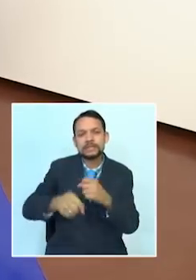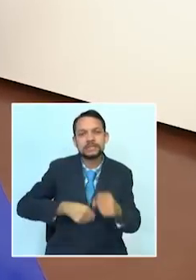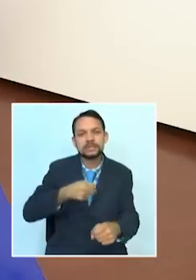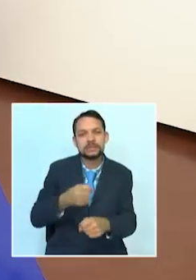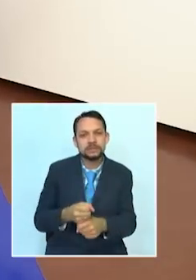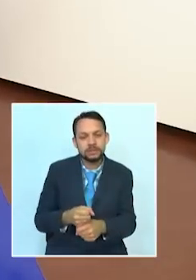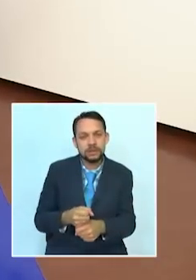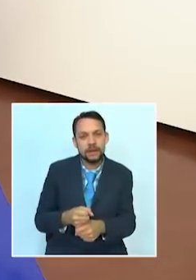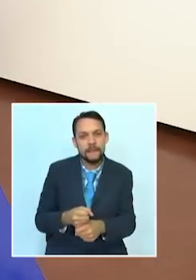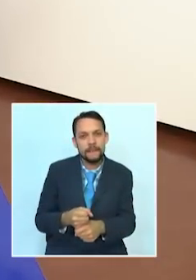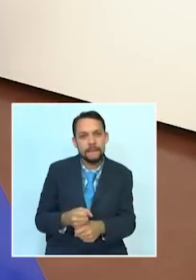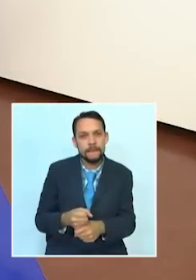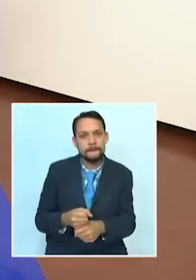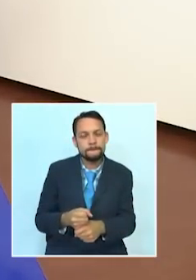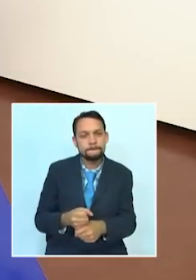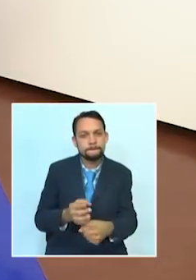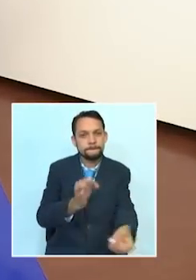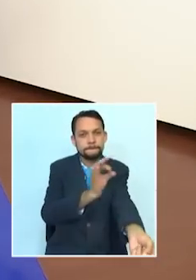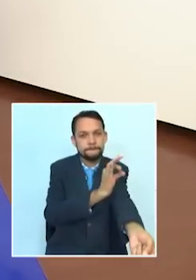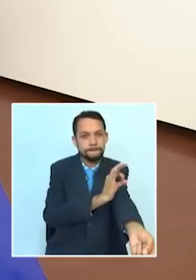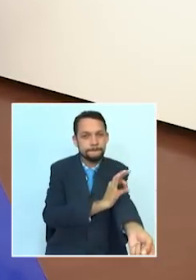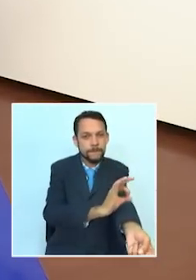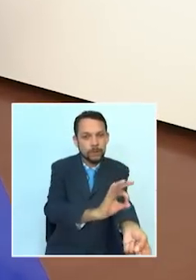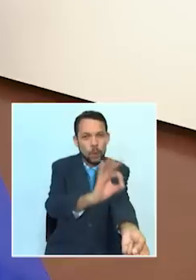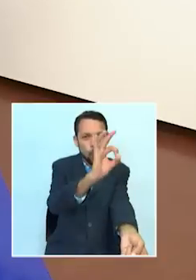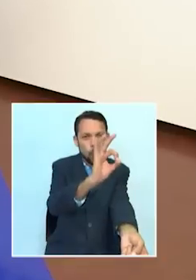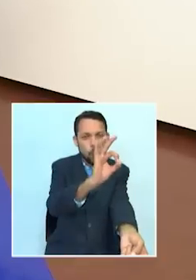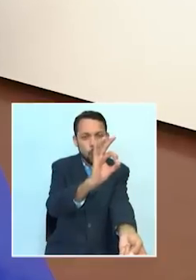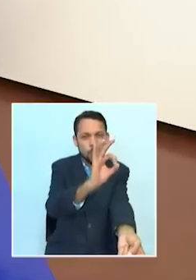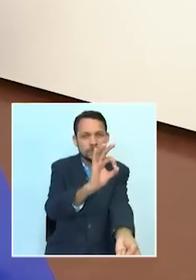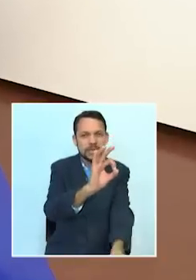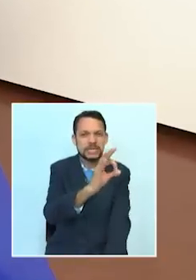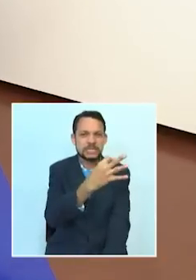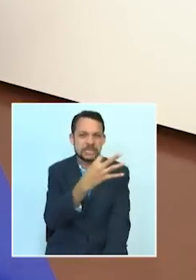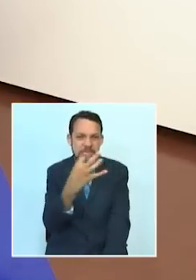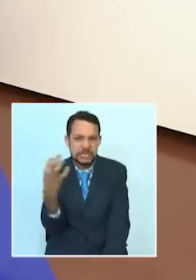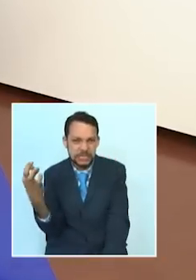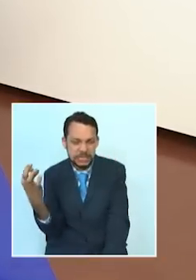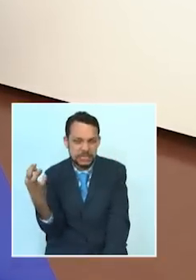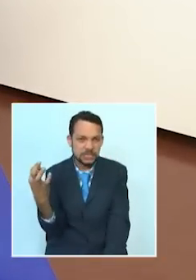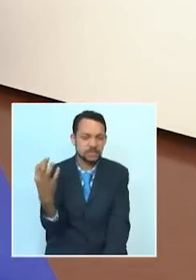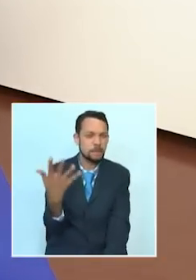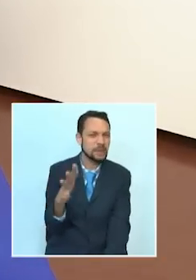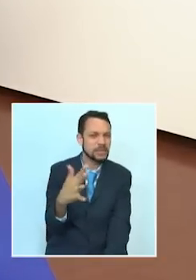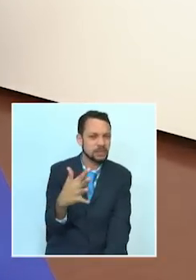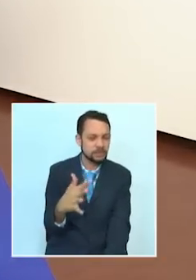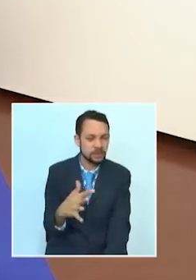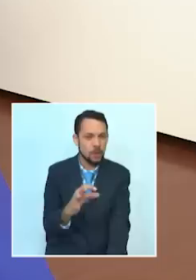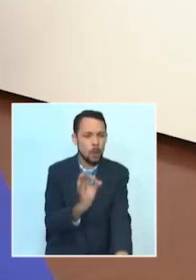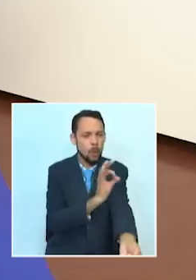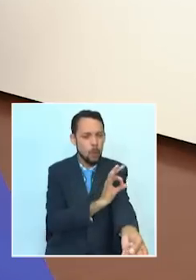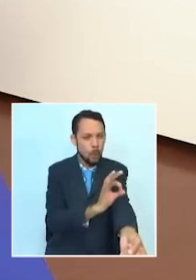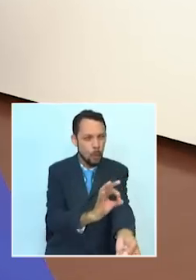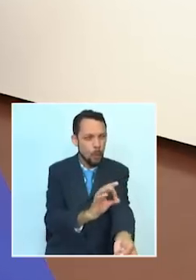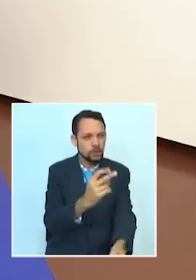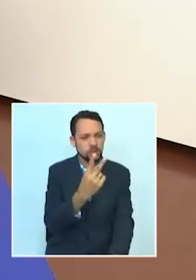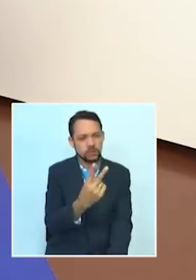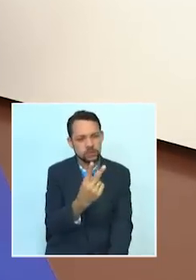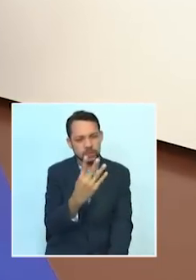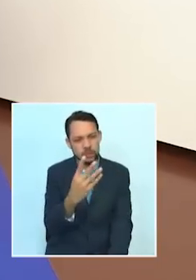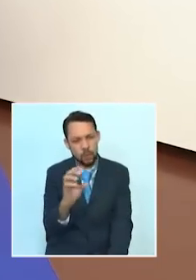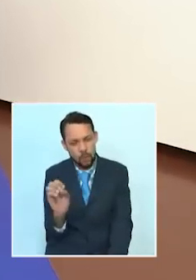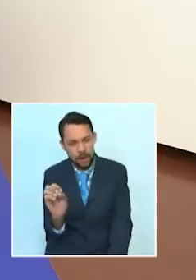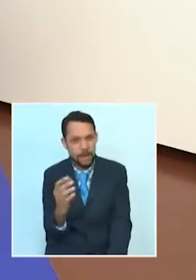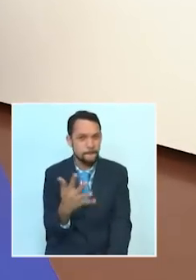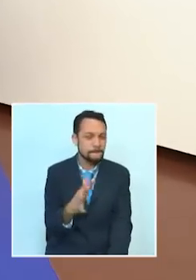triglicerios en 700 el colesterol le salió en 240 e le